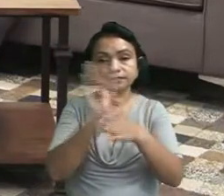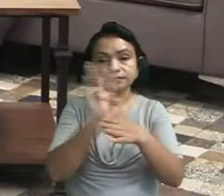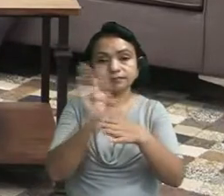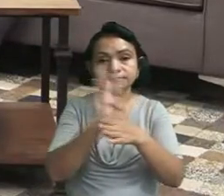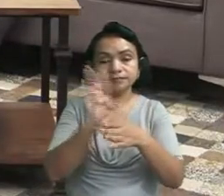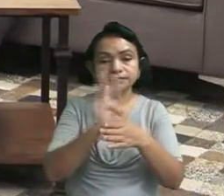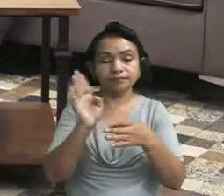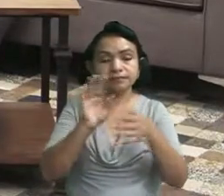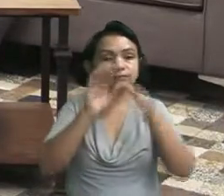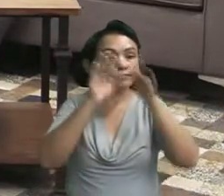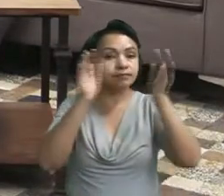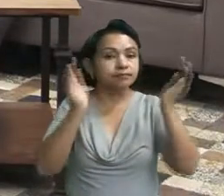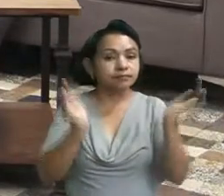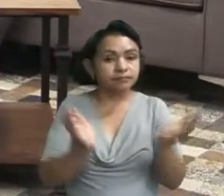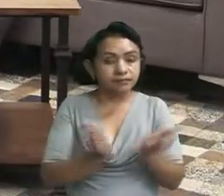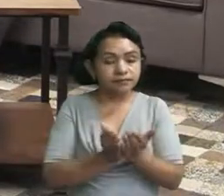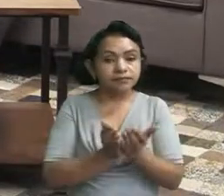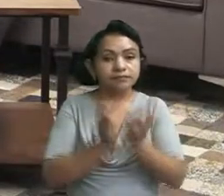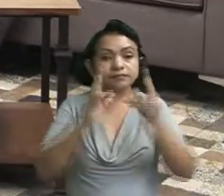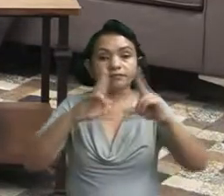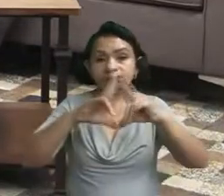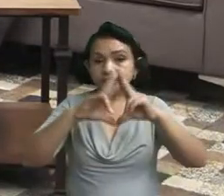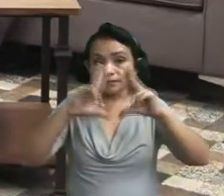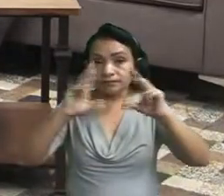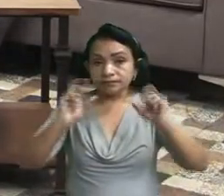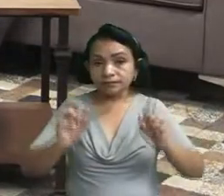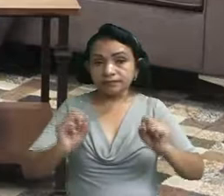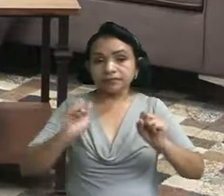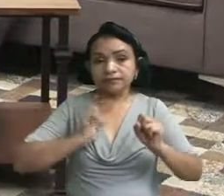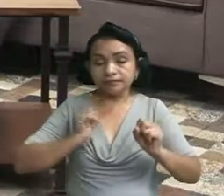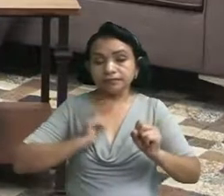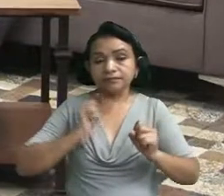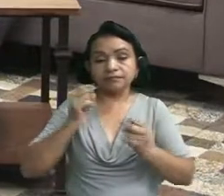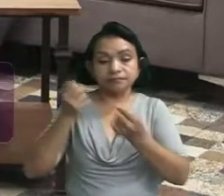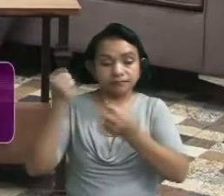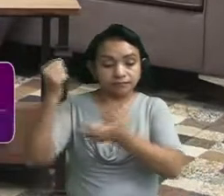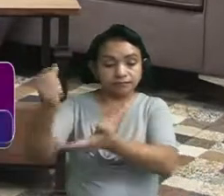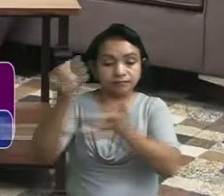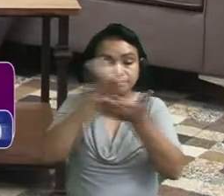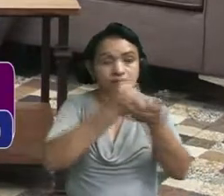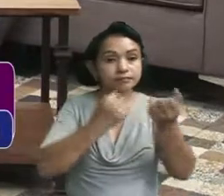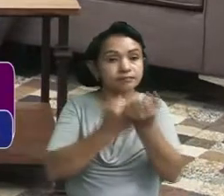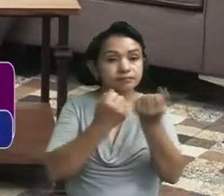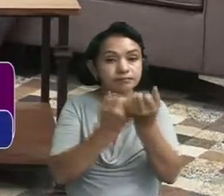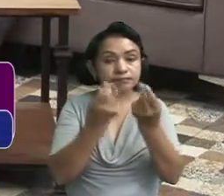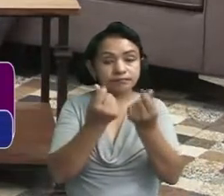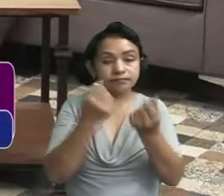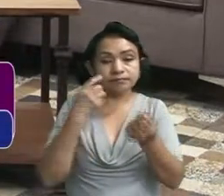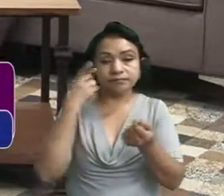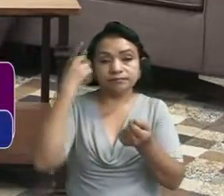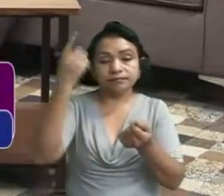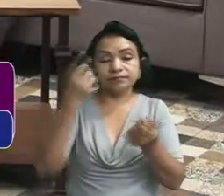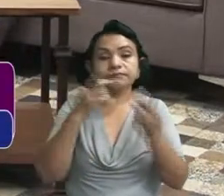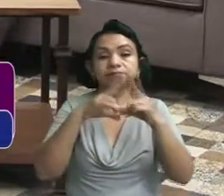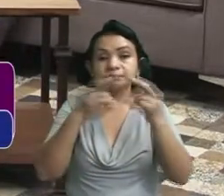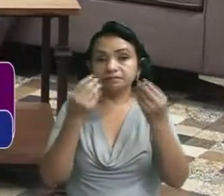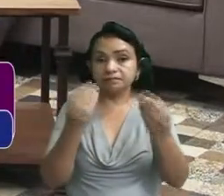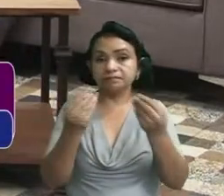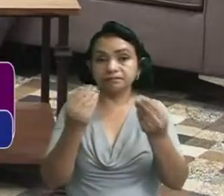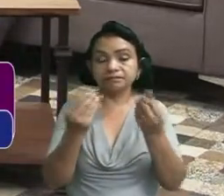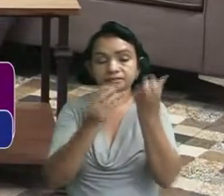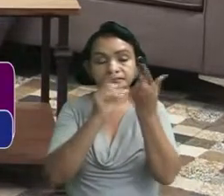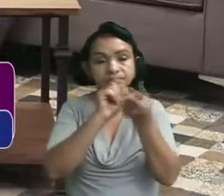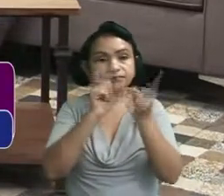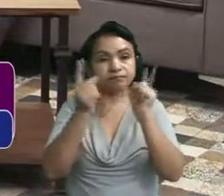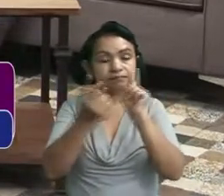en distintas partes del mundo, ¿verdad?, ha conseguido mucho financiamiento para el desarrollo de Nicaragua, para el combate a la pobreza, porque